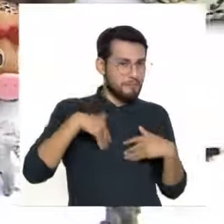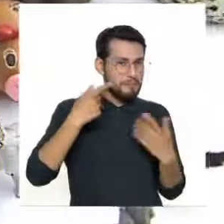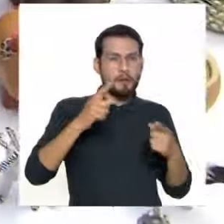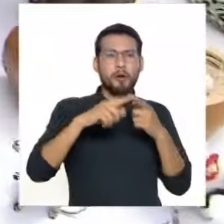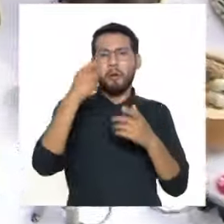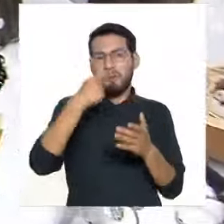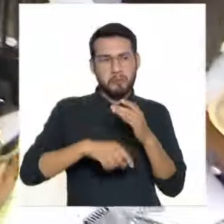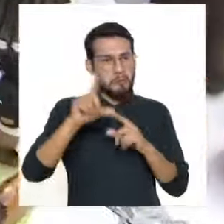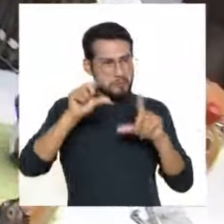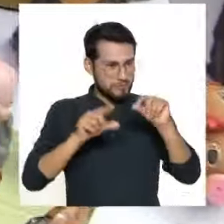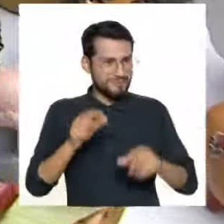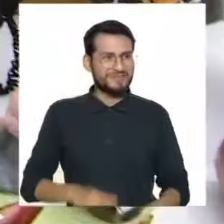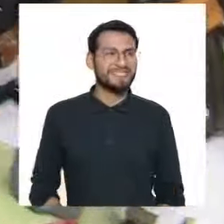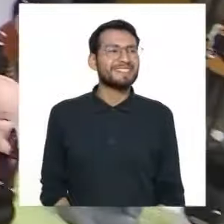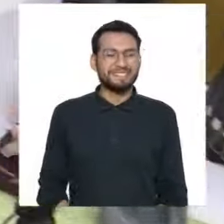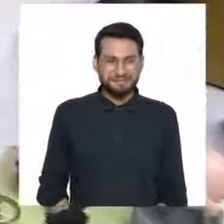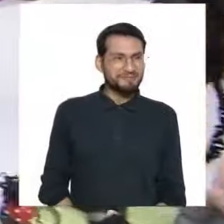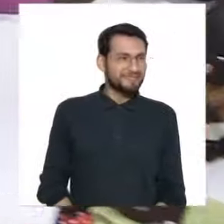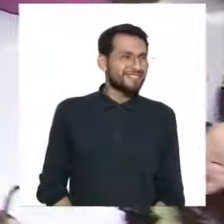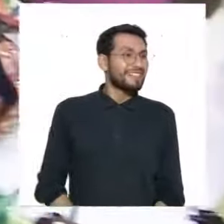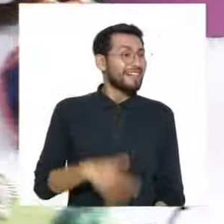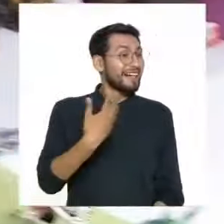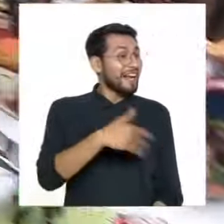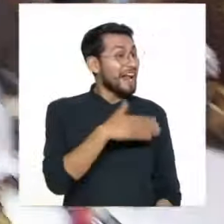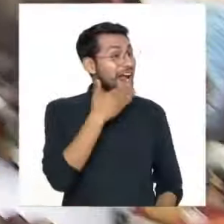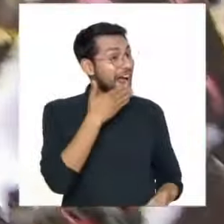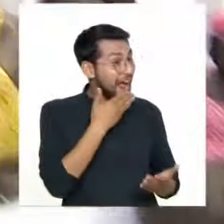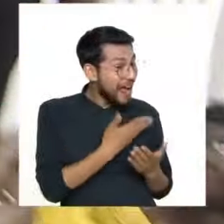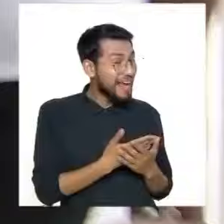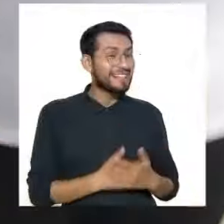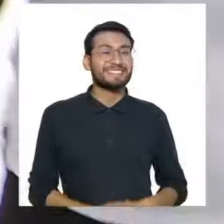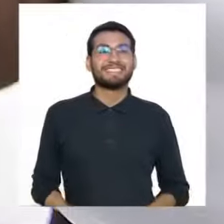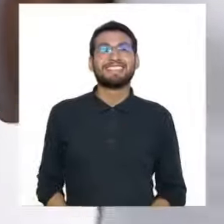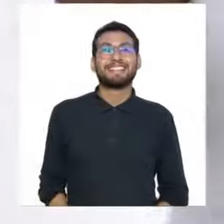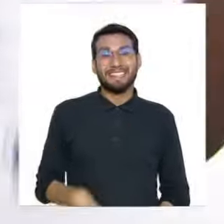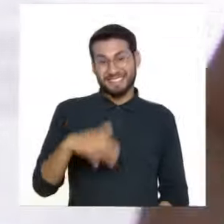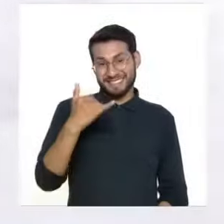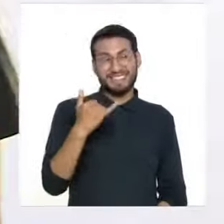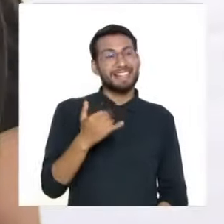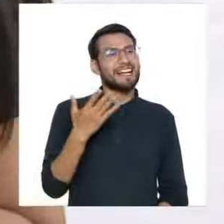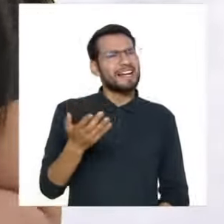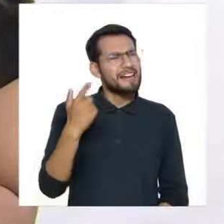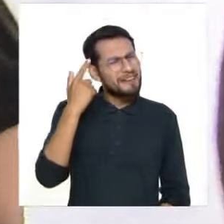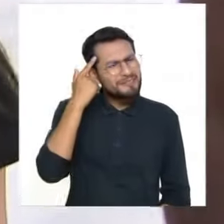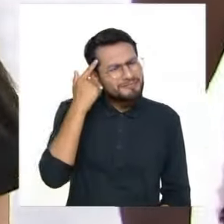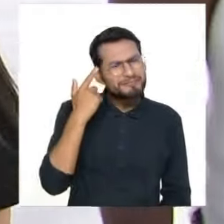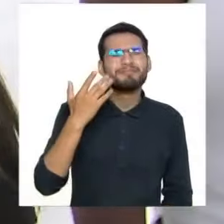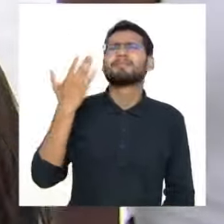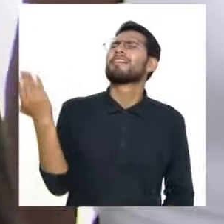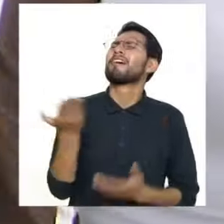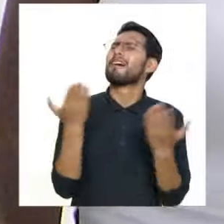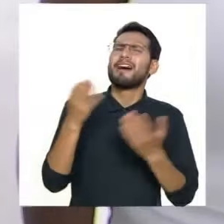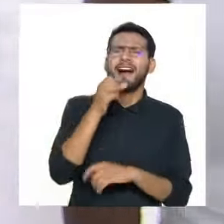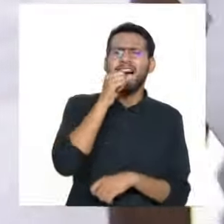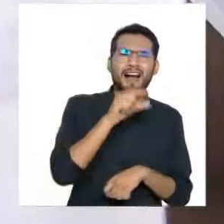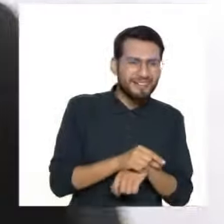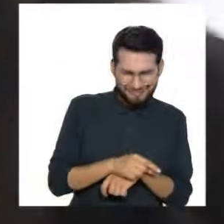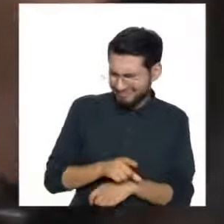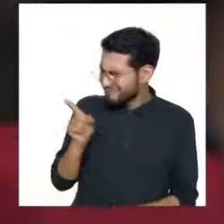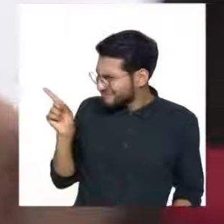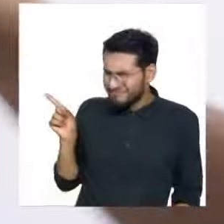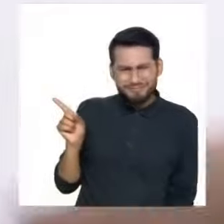precios cómodos ahí está mi reina Muchas gracias María y ahora ustedes se preguntarán En dónde está Genaro Genaro está por